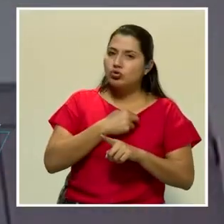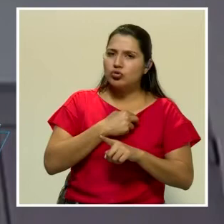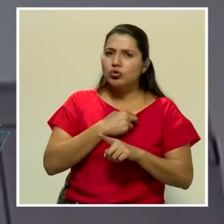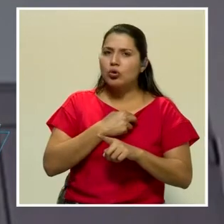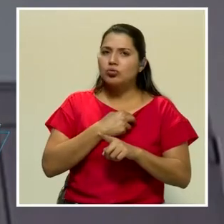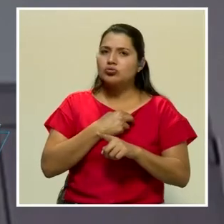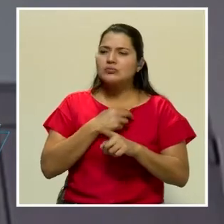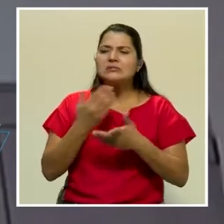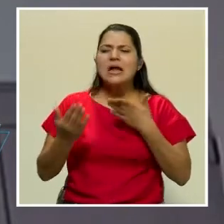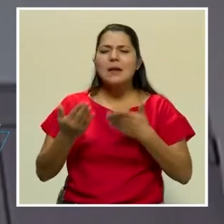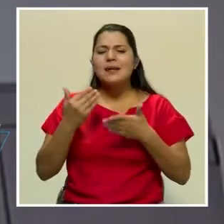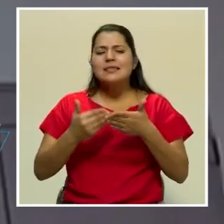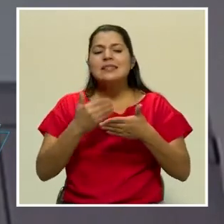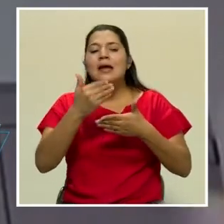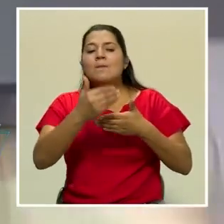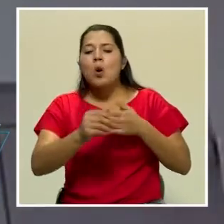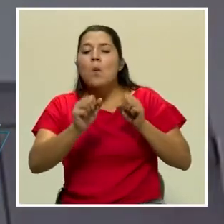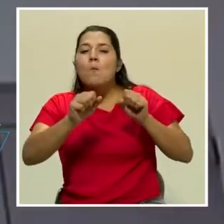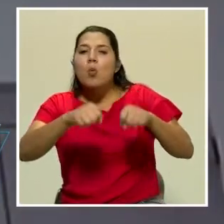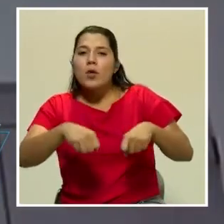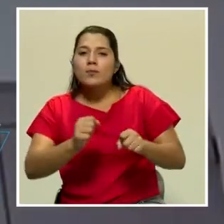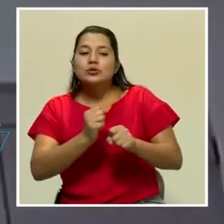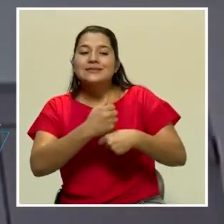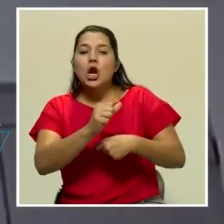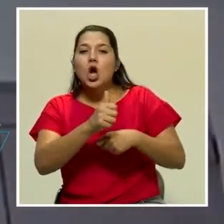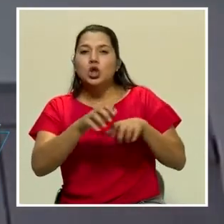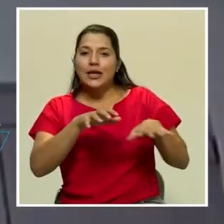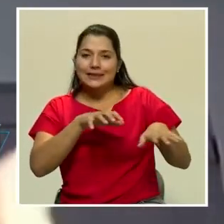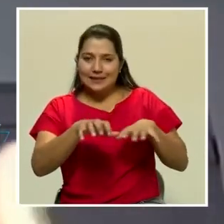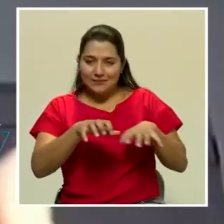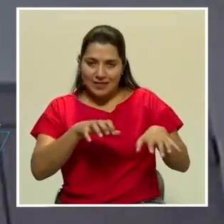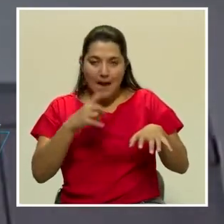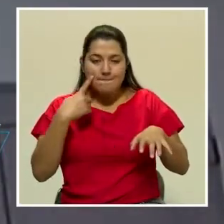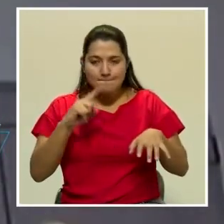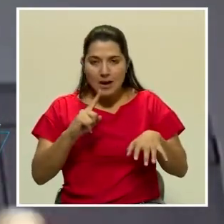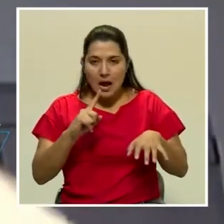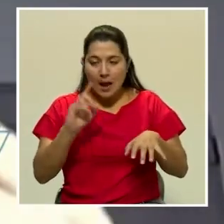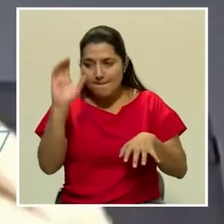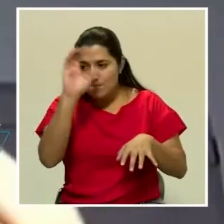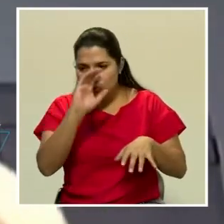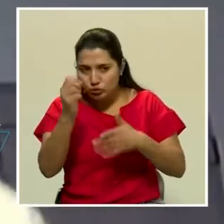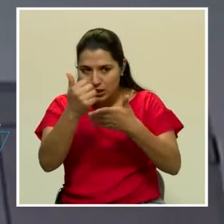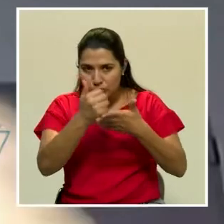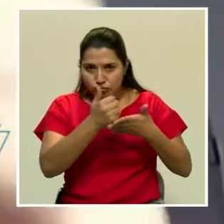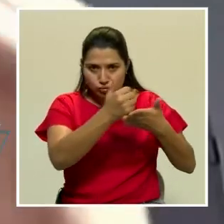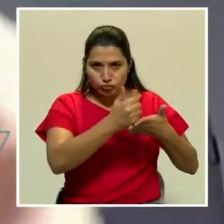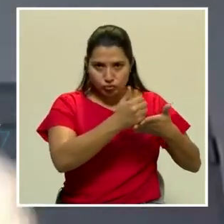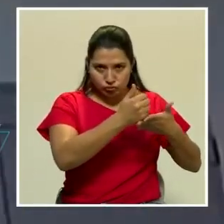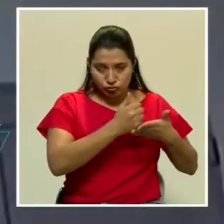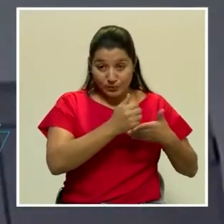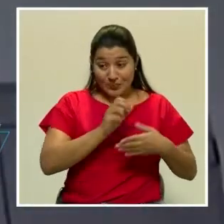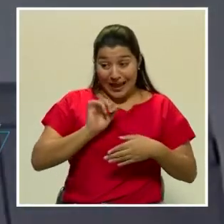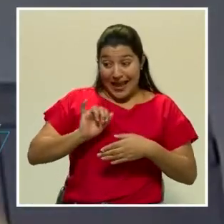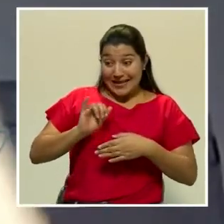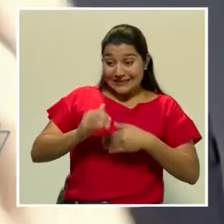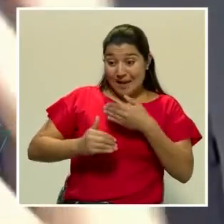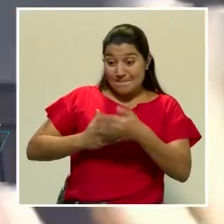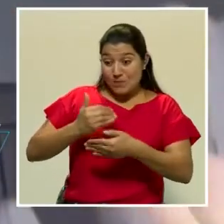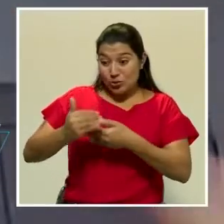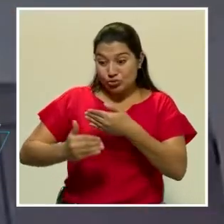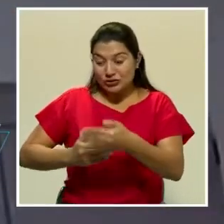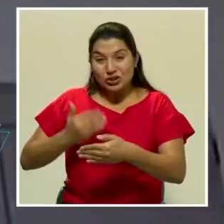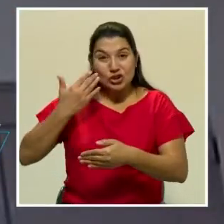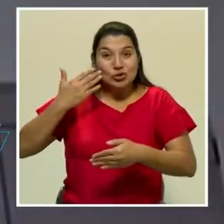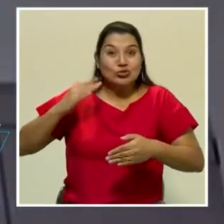espacios donde podamos atendernos. Este es un proceso, una coyuntura que todavía desconocemos exactamente cómo